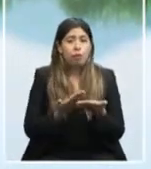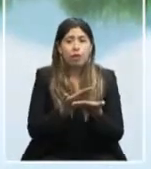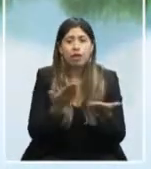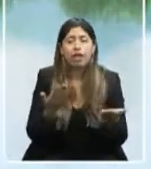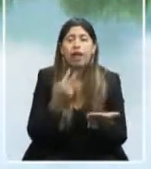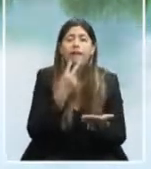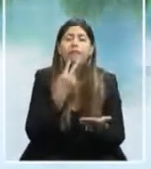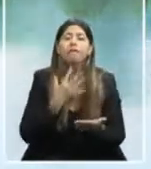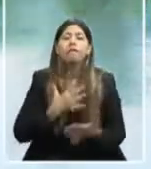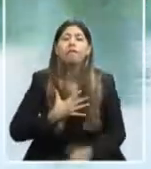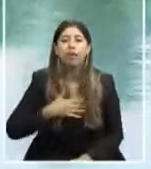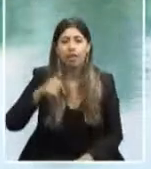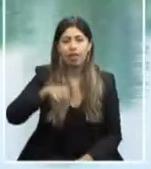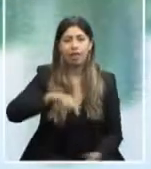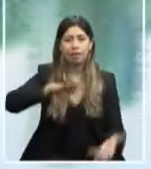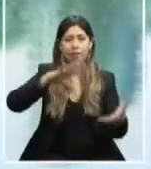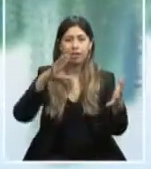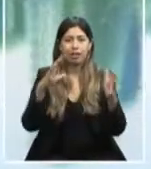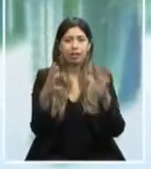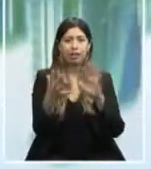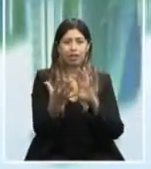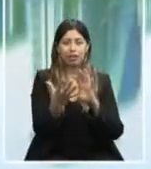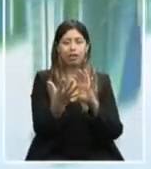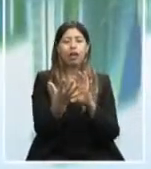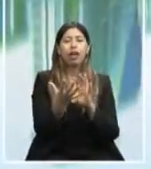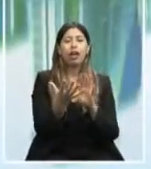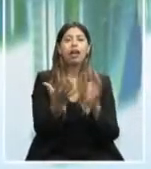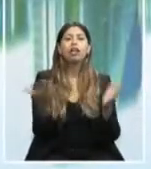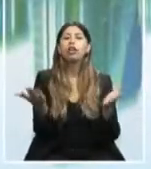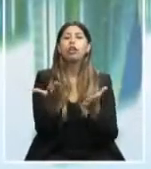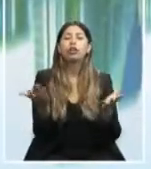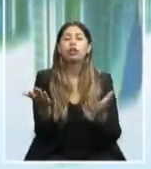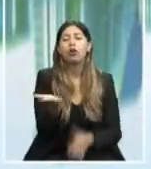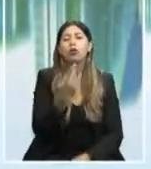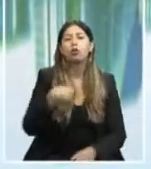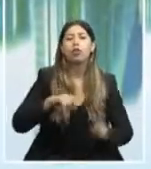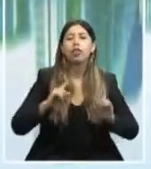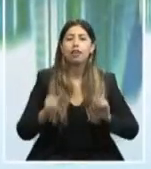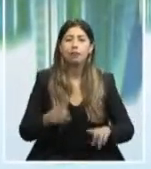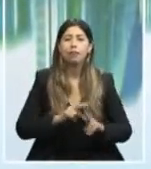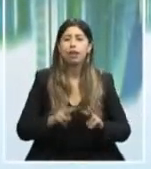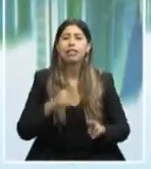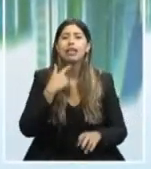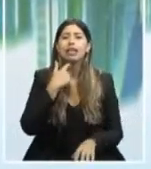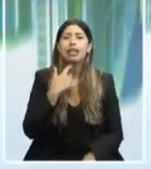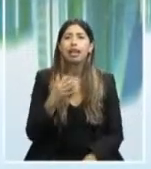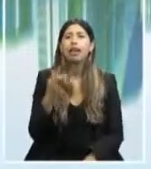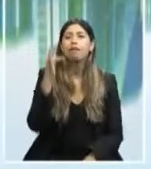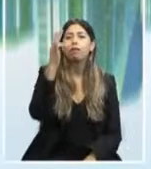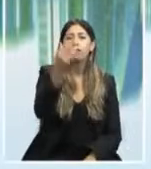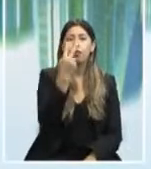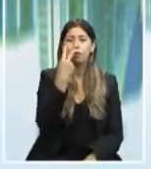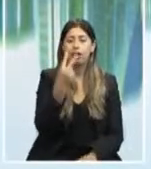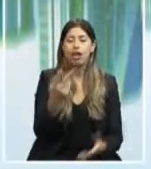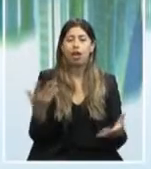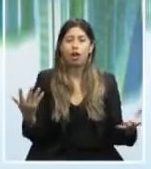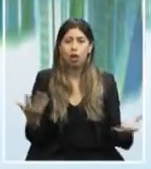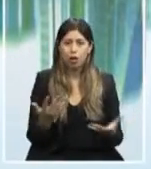el planeta y qué es lo que debemos hacer, cómo debemos mirar hacia el futuro